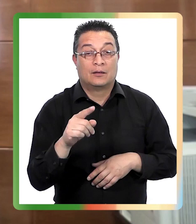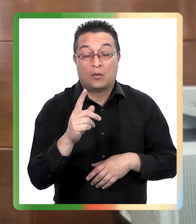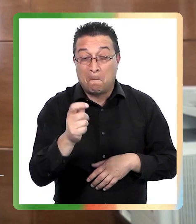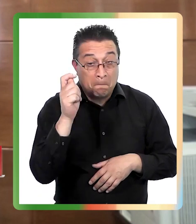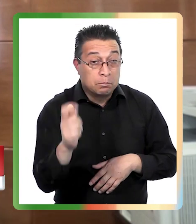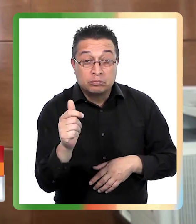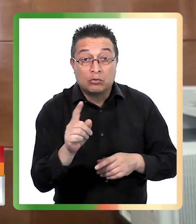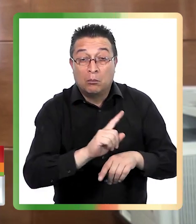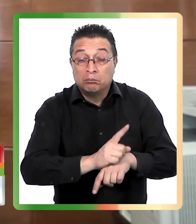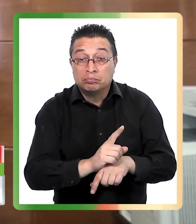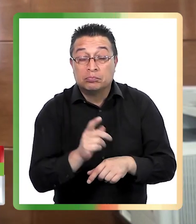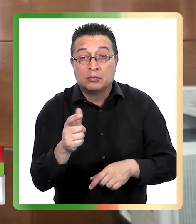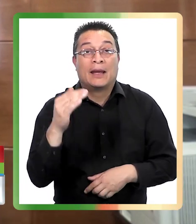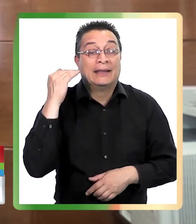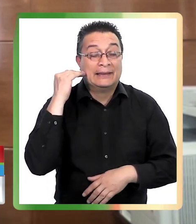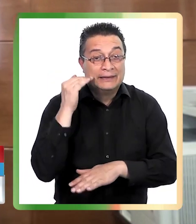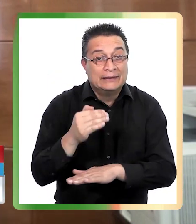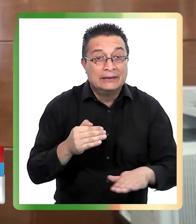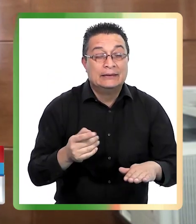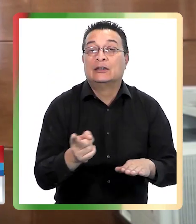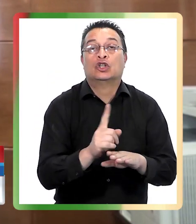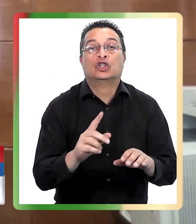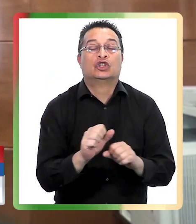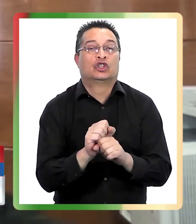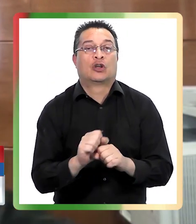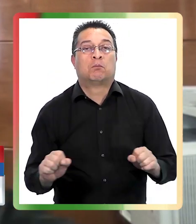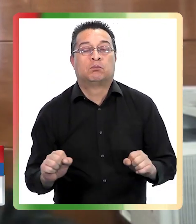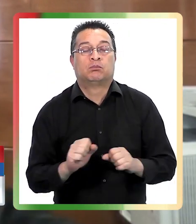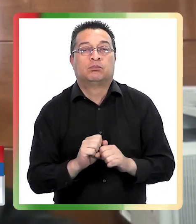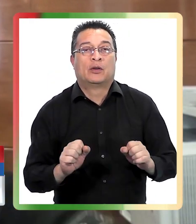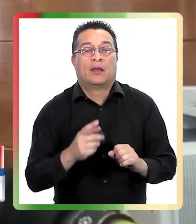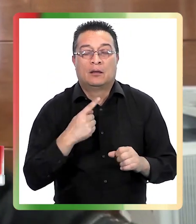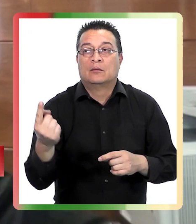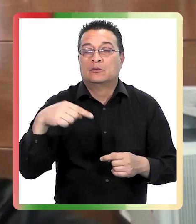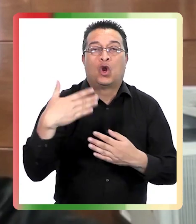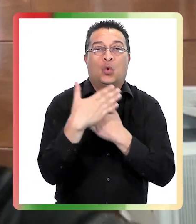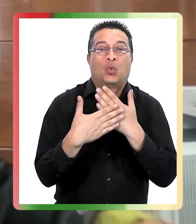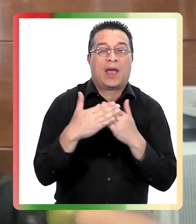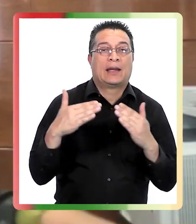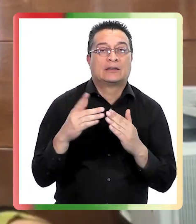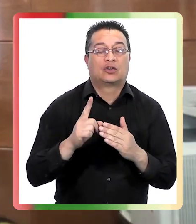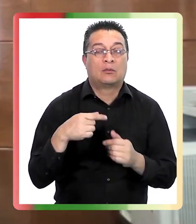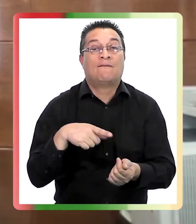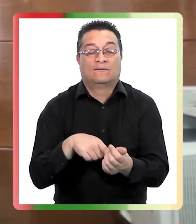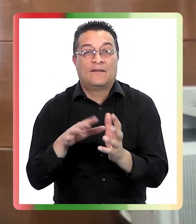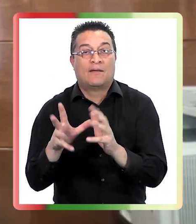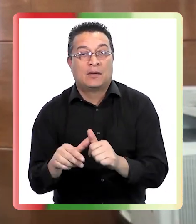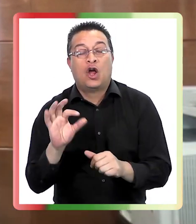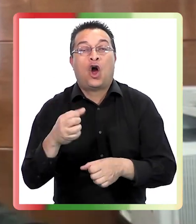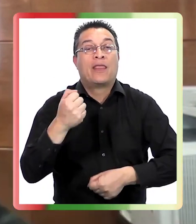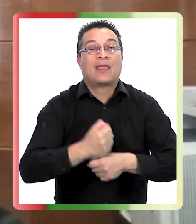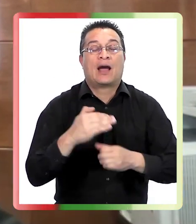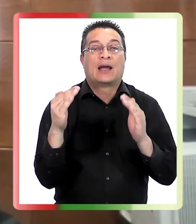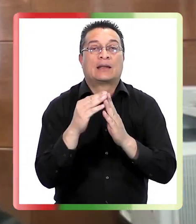resultó que de un día para otro las niñas, los niños ya no podían, no los podían venir a cuidar a la casa, ya fuera un